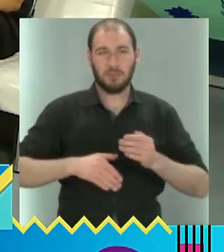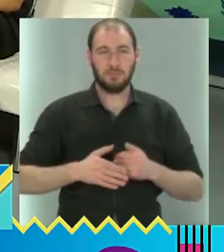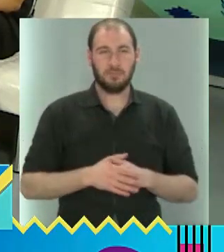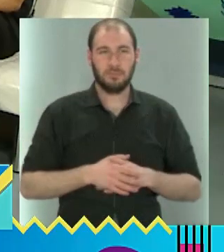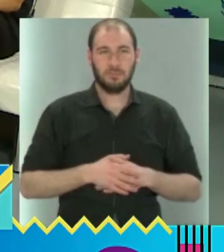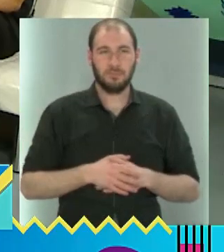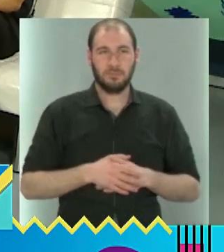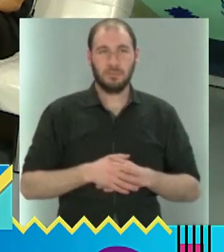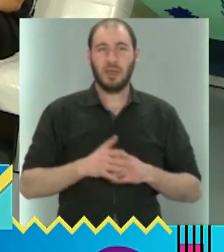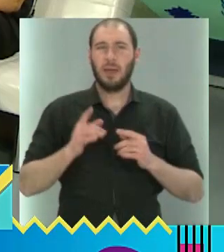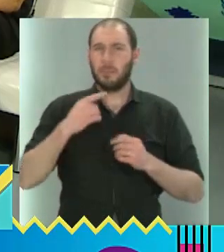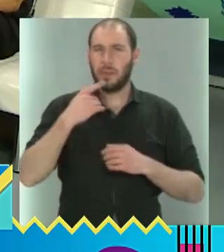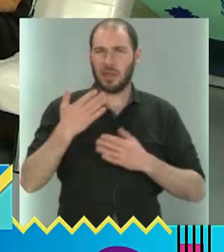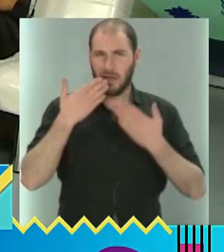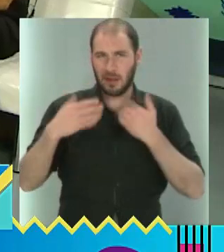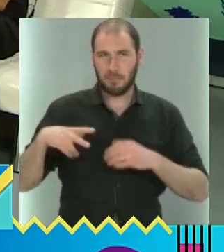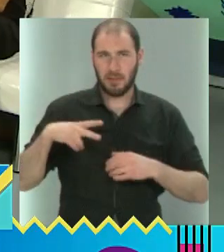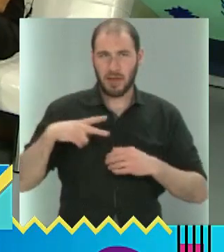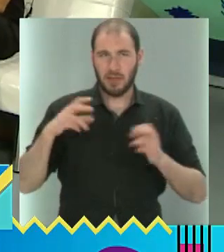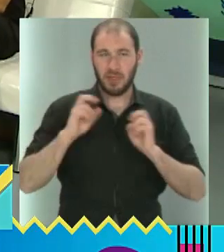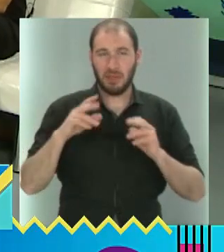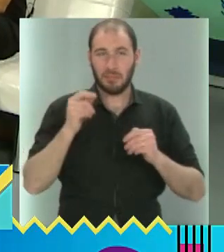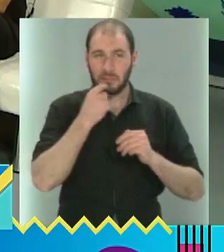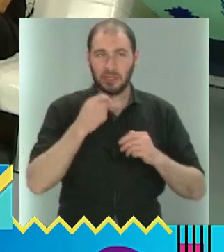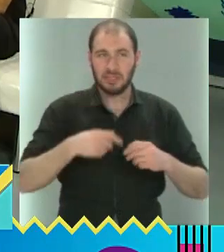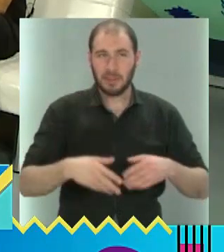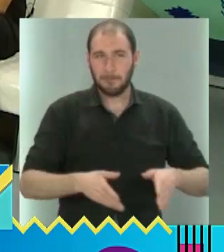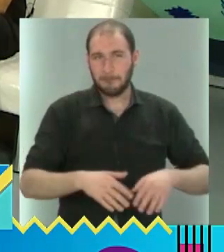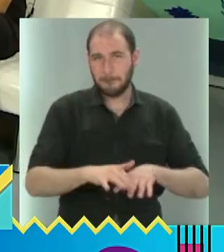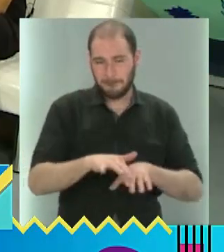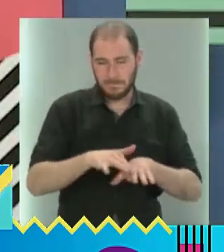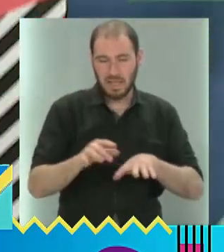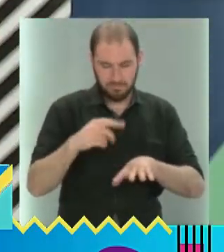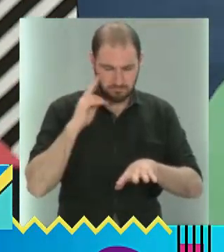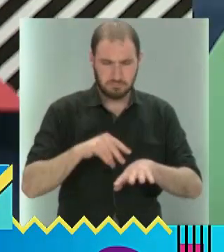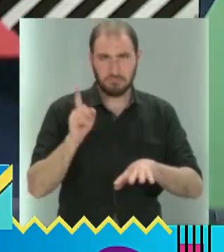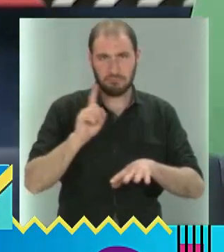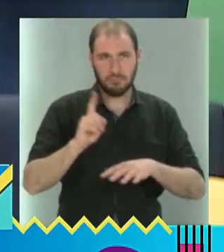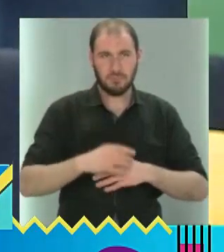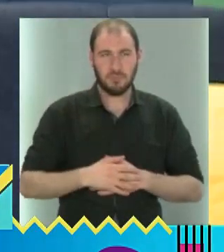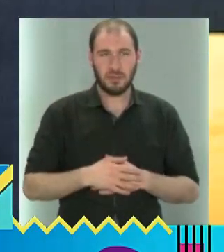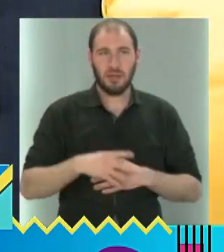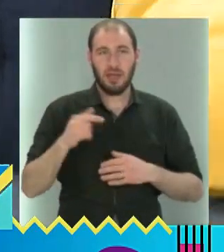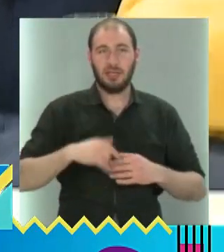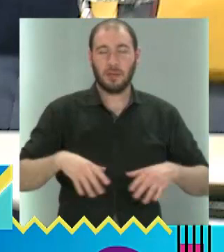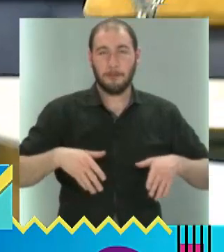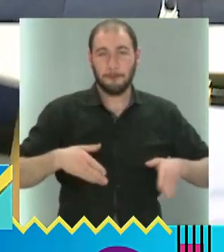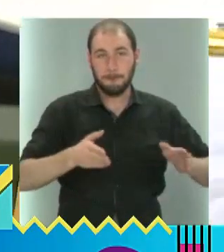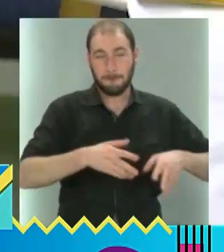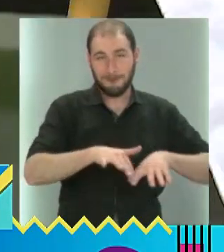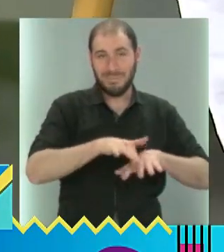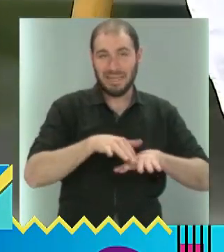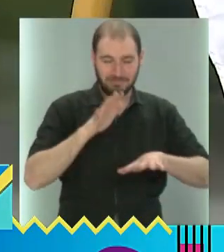Perfecto. Bien, y hablábamos fuera de aire del tema de que no se vieran los pies, ¿no? Sí, en realidad esto tapa los pies, ustedes